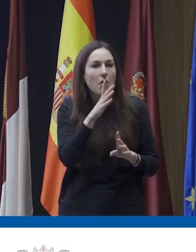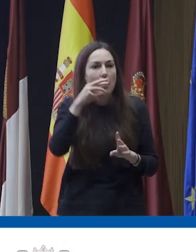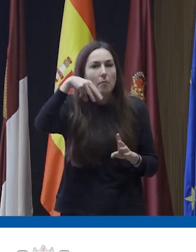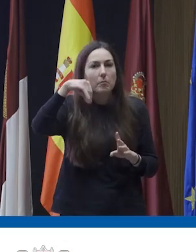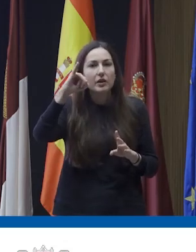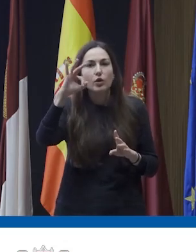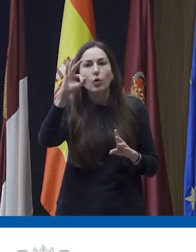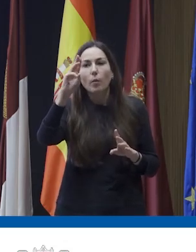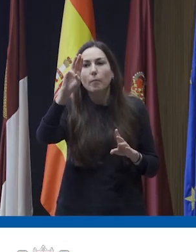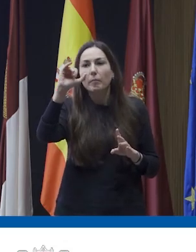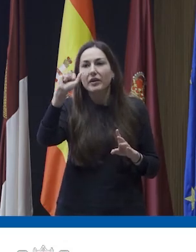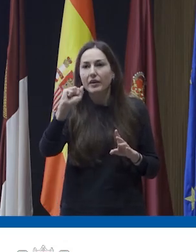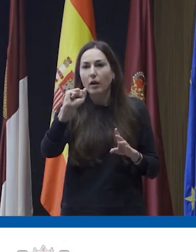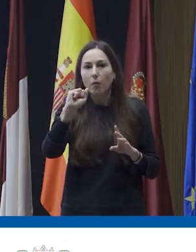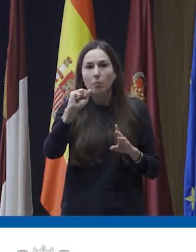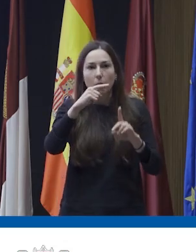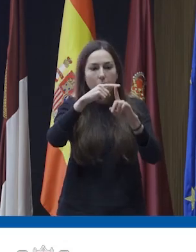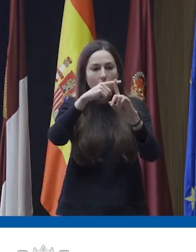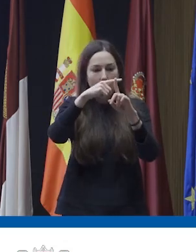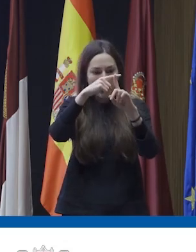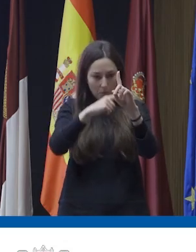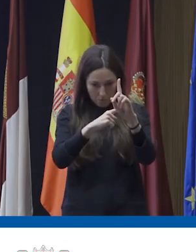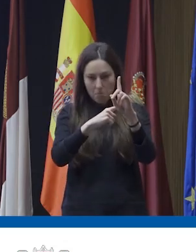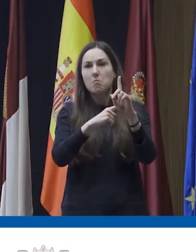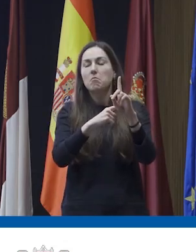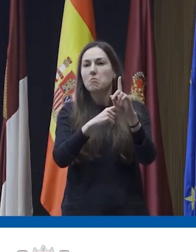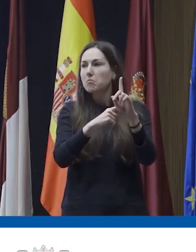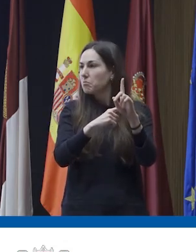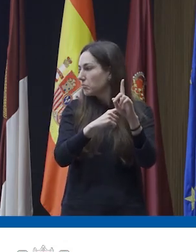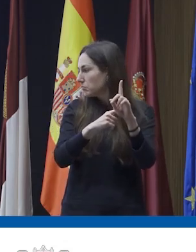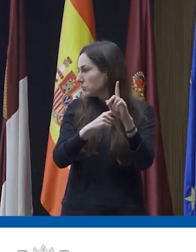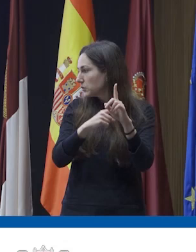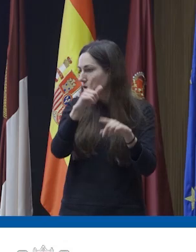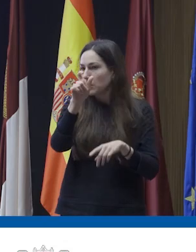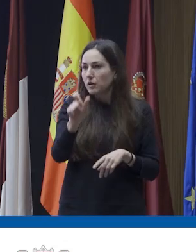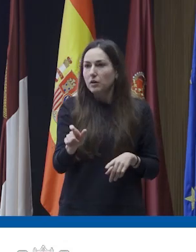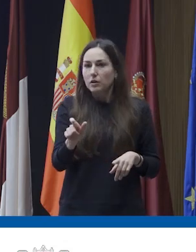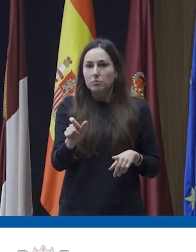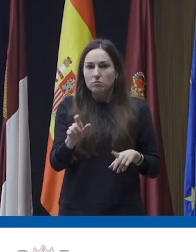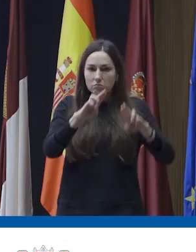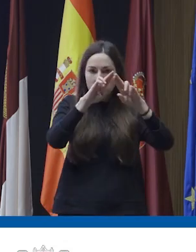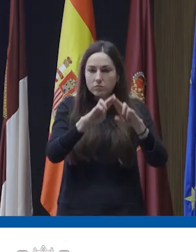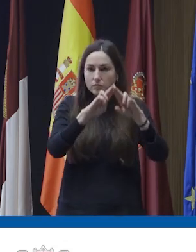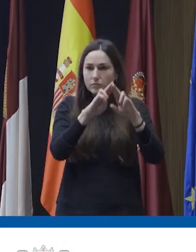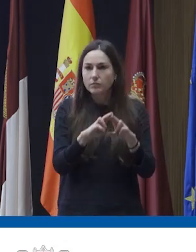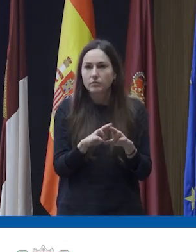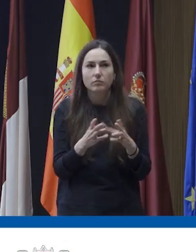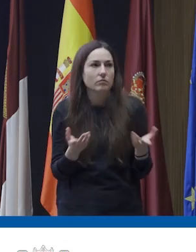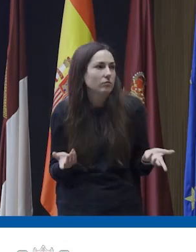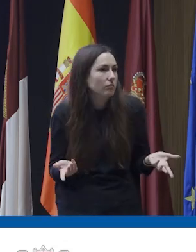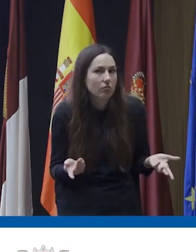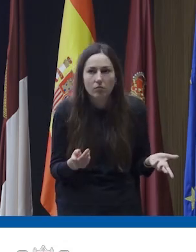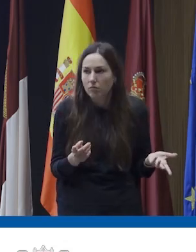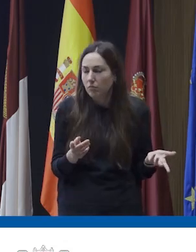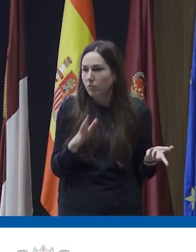miopía, con mi sorpresa. Y entonces el señor que me estaba mirando y dije, oye, ¿cómo